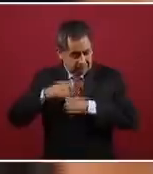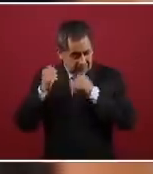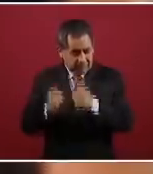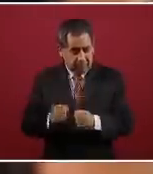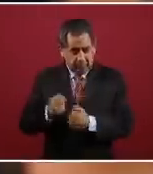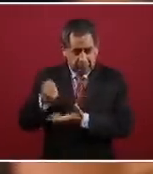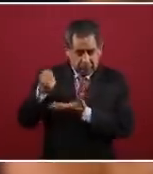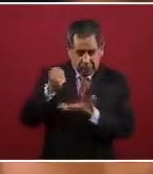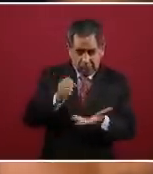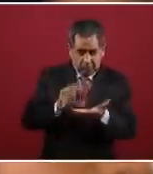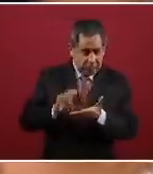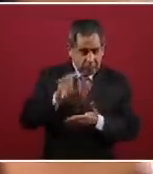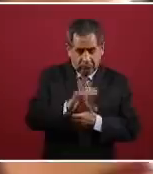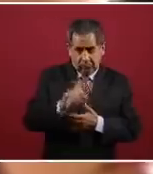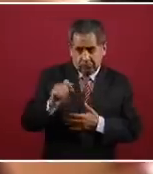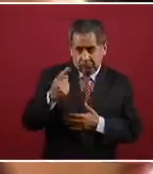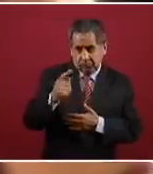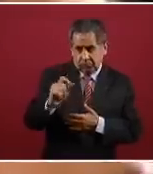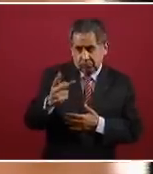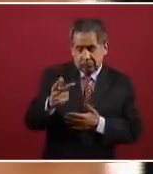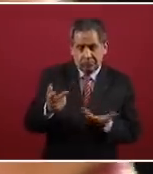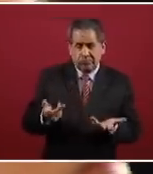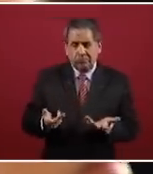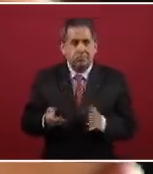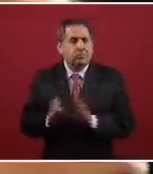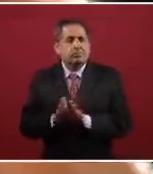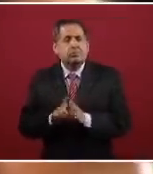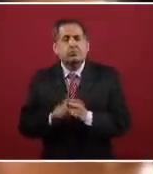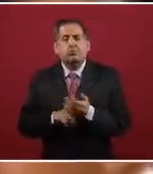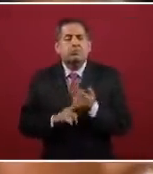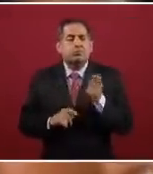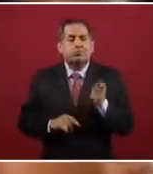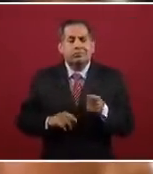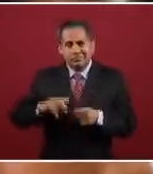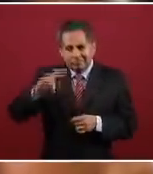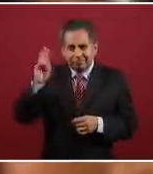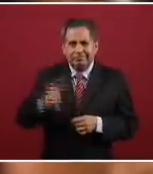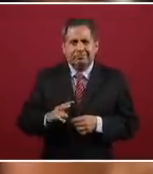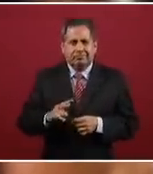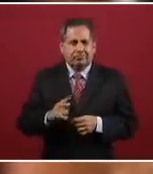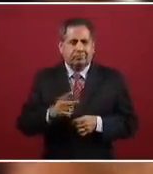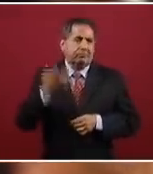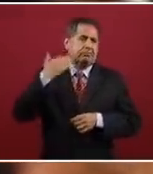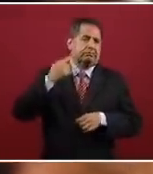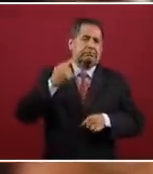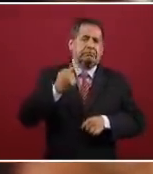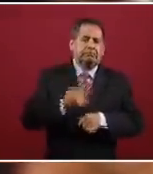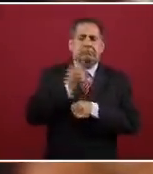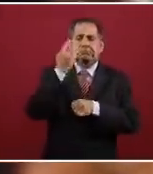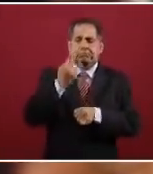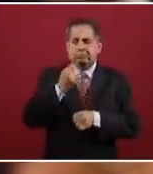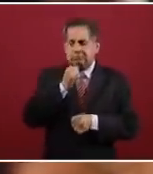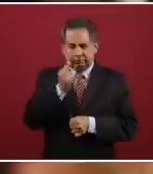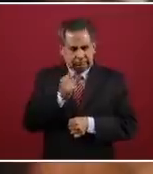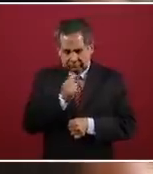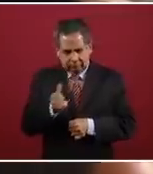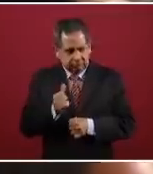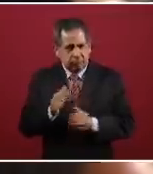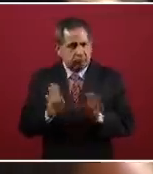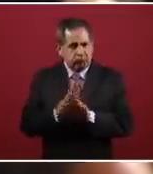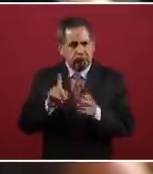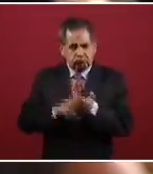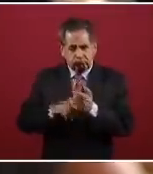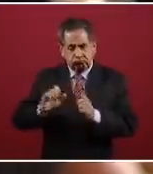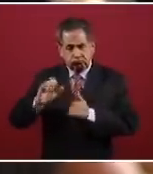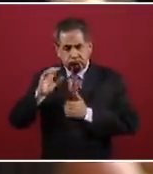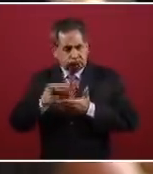hay un presupuesto 21 y 22, pero ¿cómo garantizar que realmente no nos pase lo que nos ha pasado en la historia y que esas inversiones